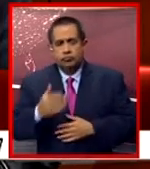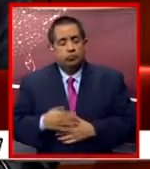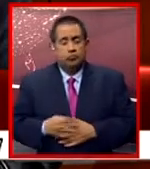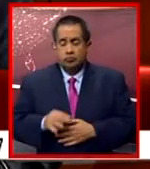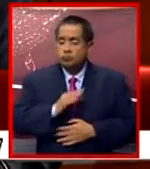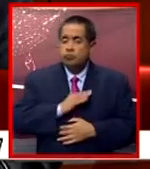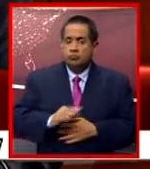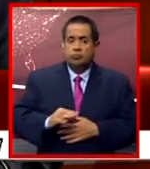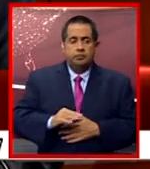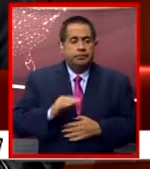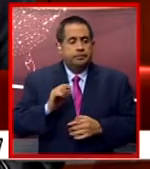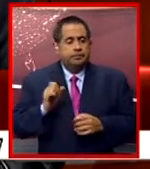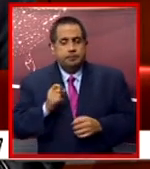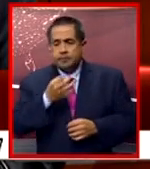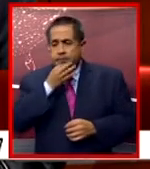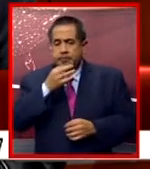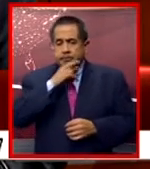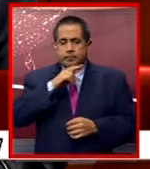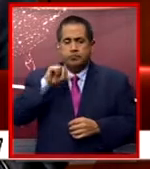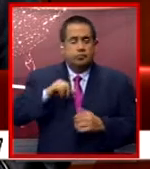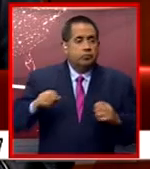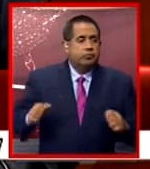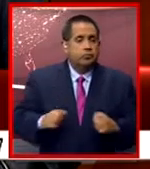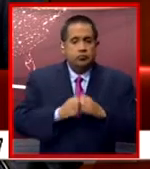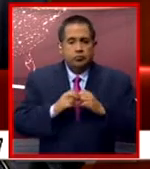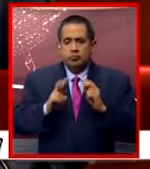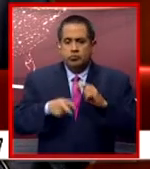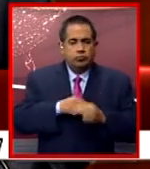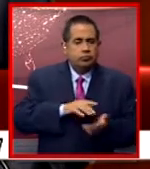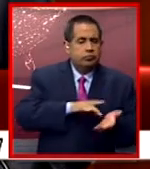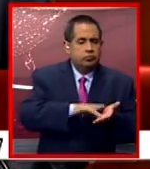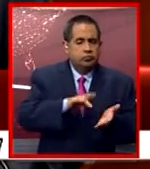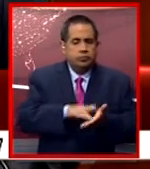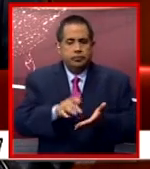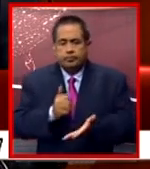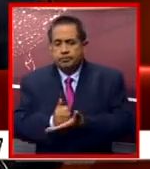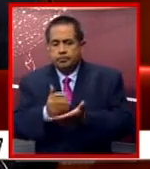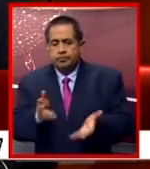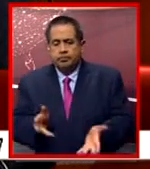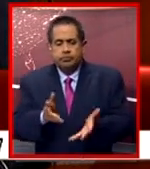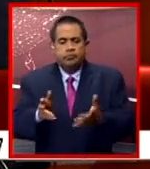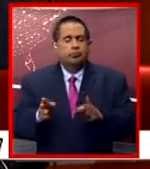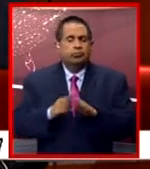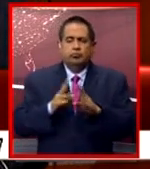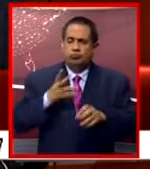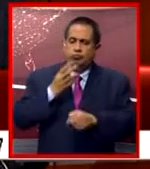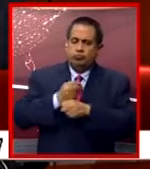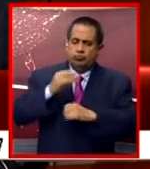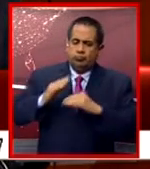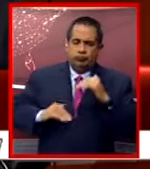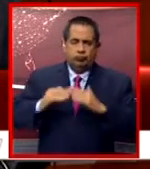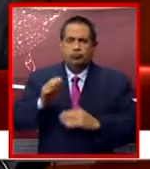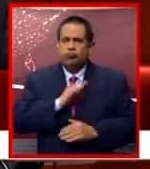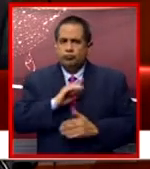permitido responder con prontitud a la emergencia y también apoyar los esfuerzos de reconstrucción.